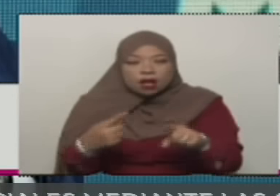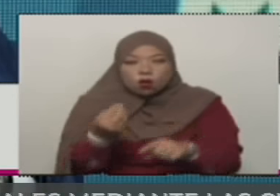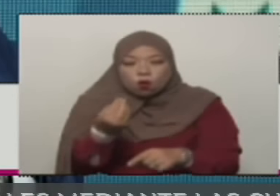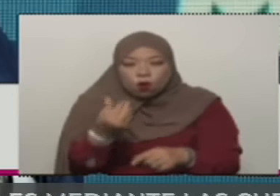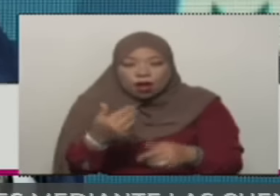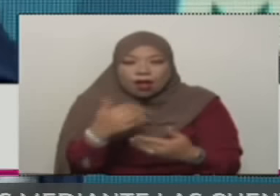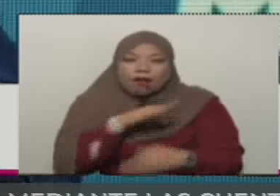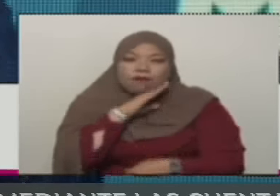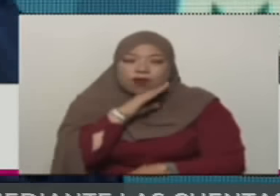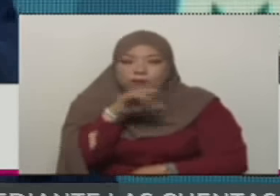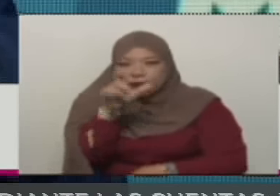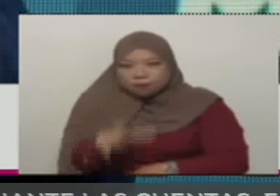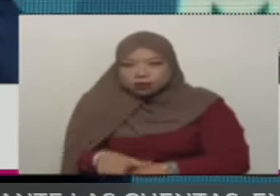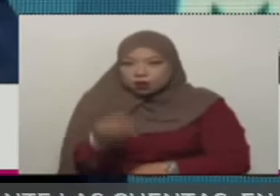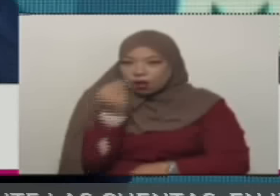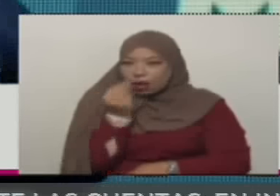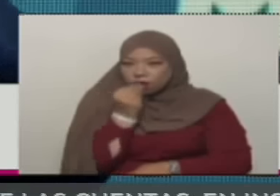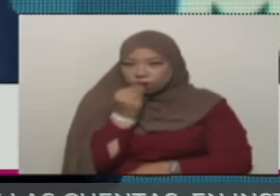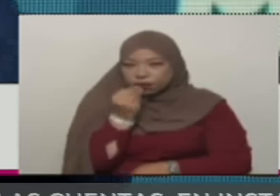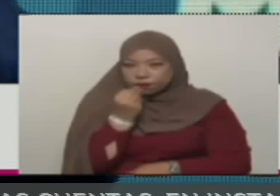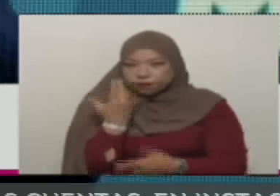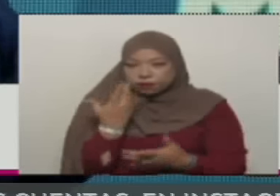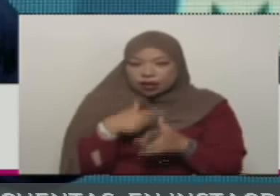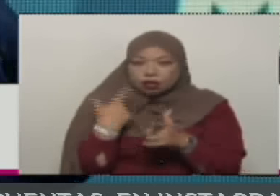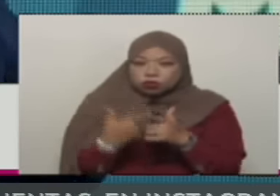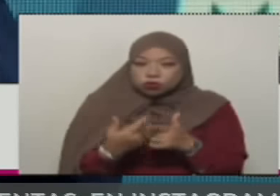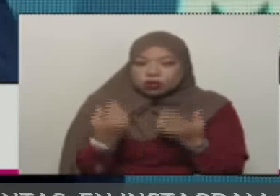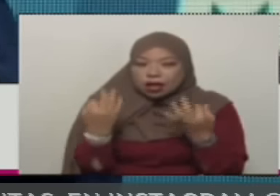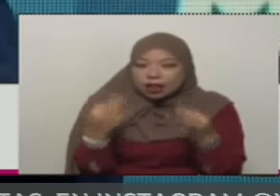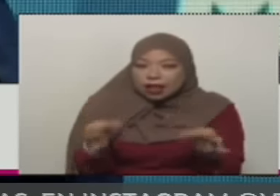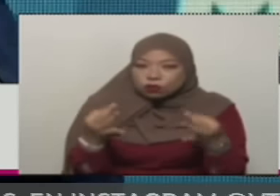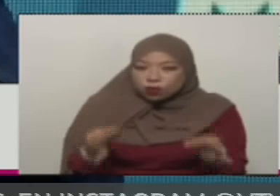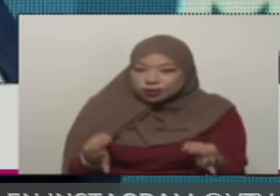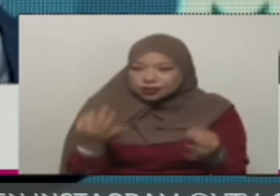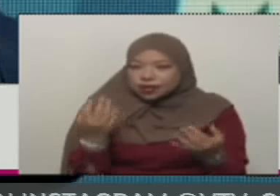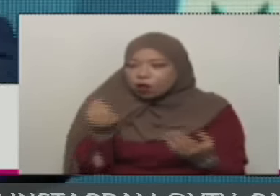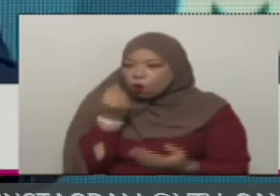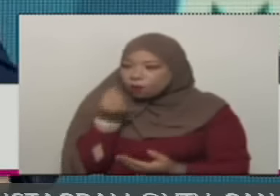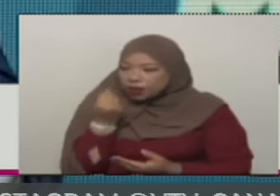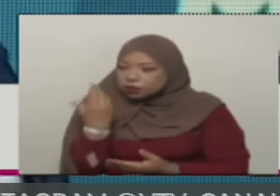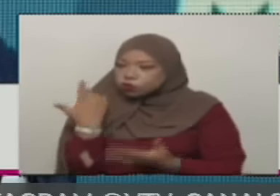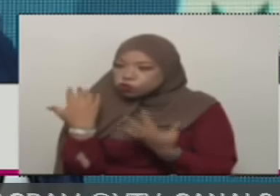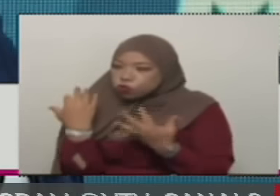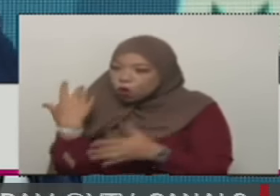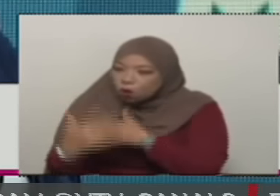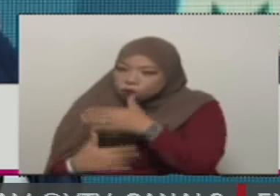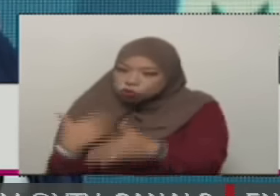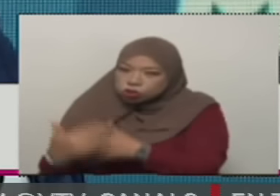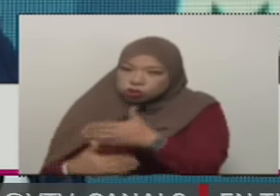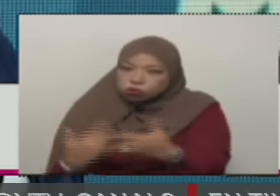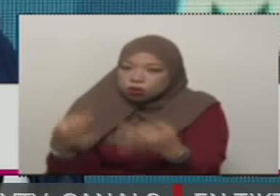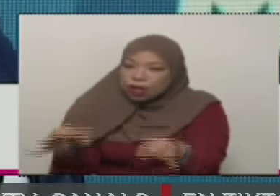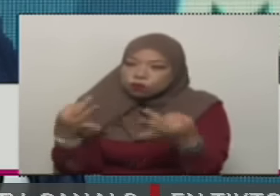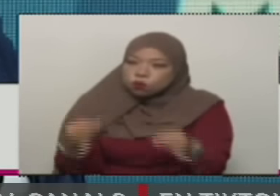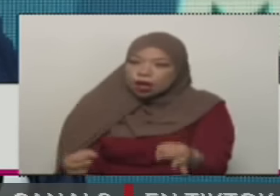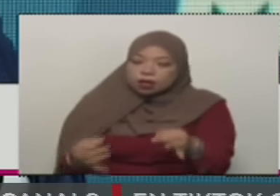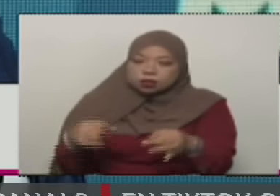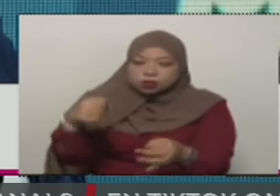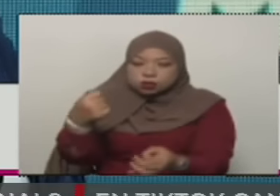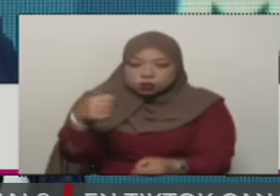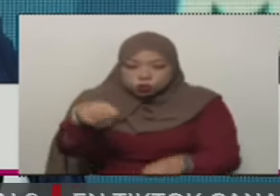educativa para que la gente coma carbohidratos naturales. ¿Qué te parece a ti, dos Santos? Sim,